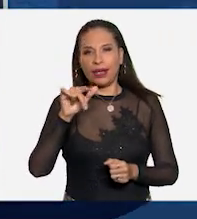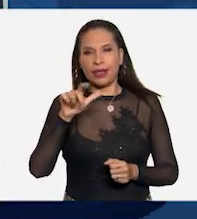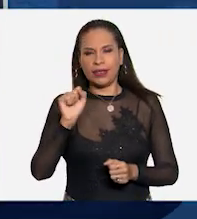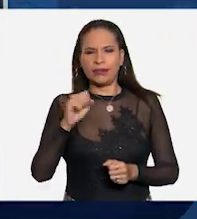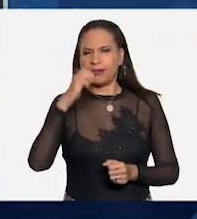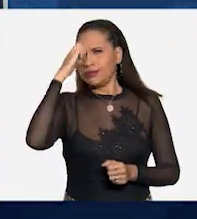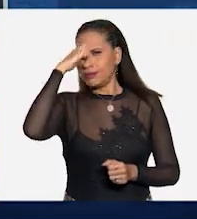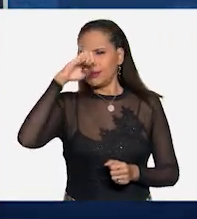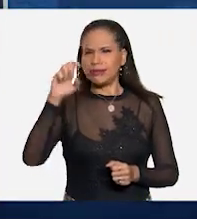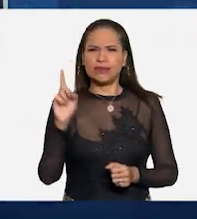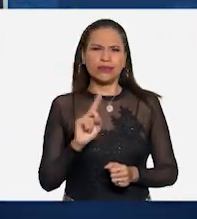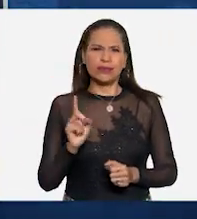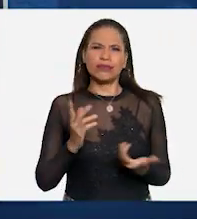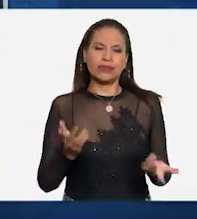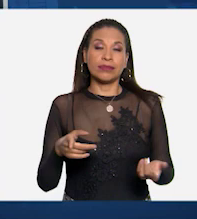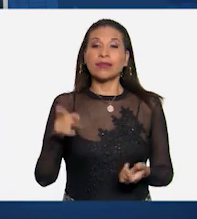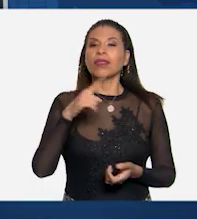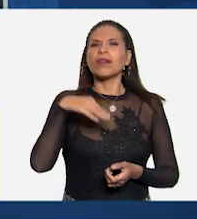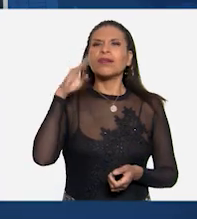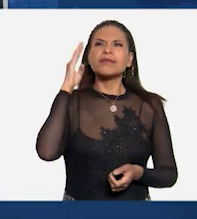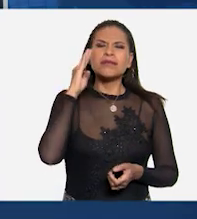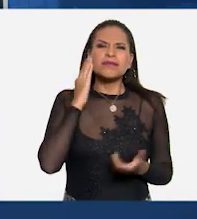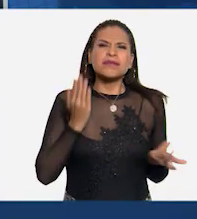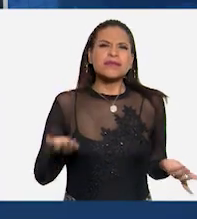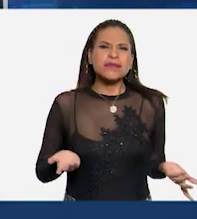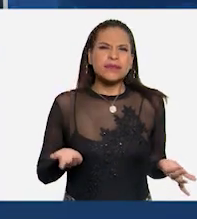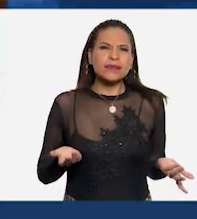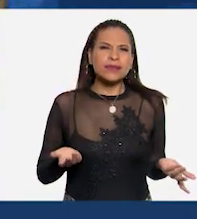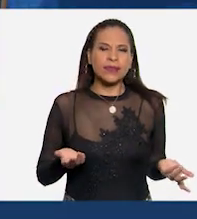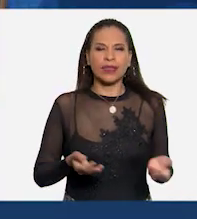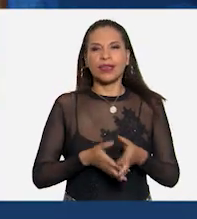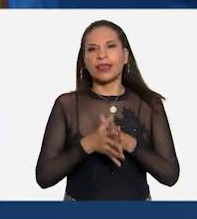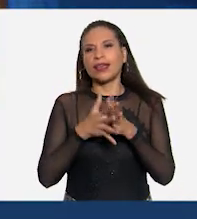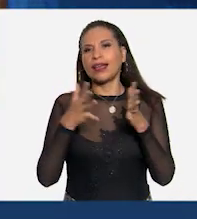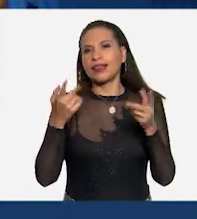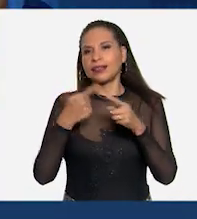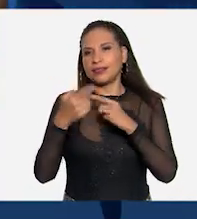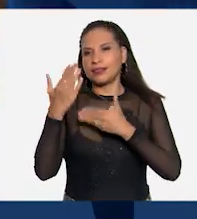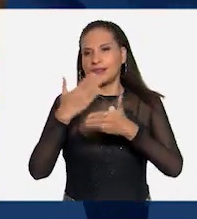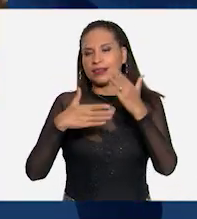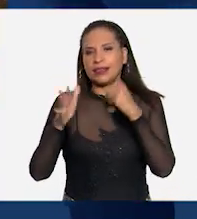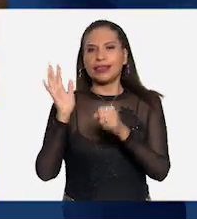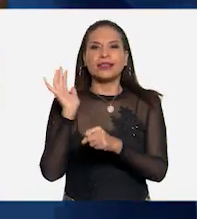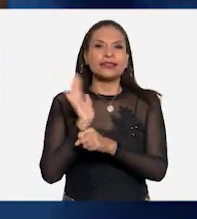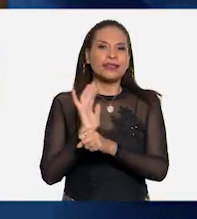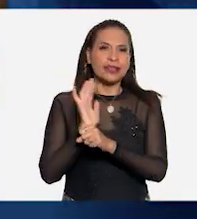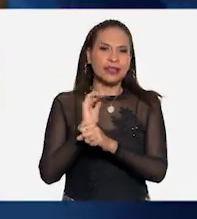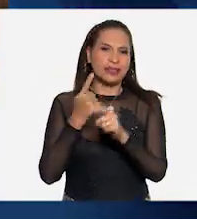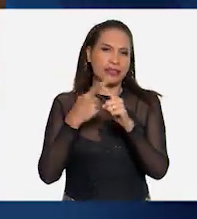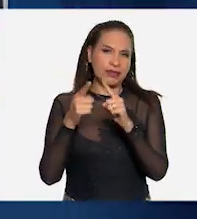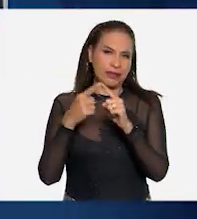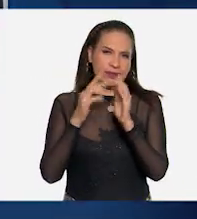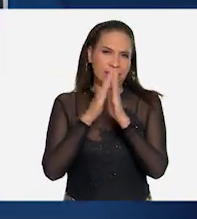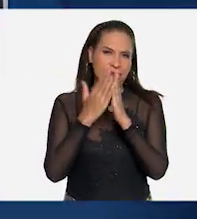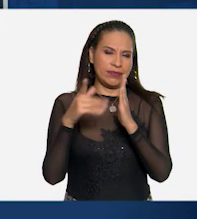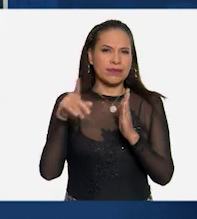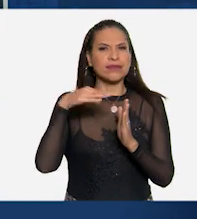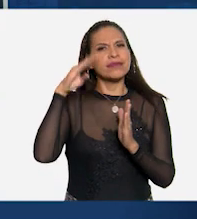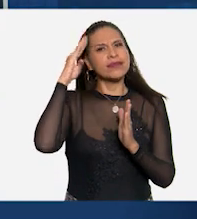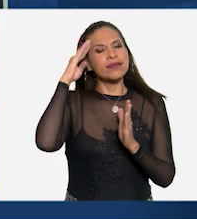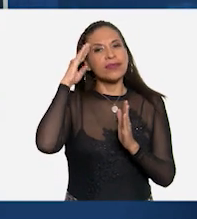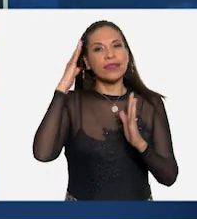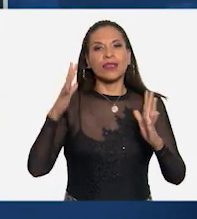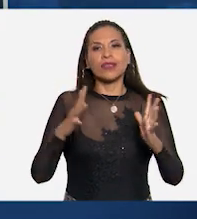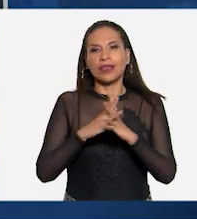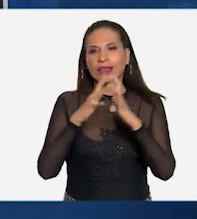nos extrañemos si pensamos en los grandes éxitos de cine o de librería. Si pensamos en la Guerra